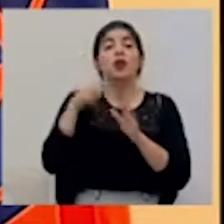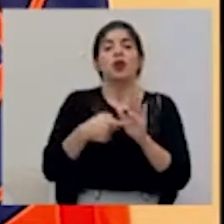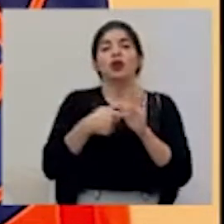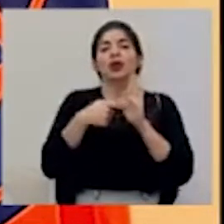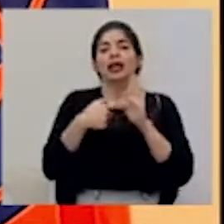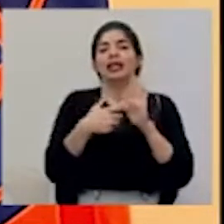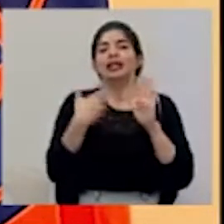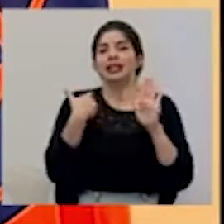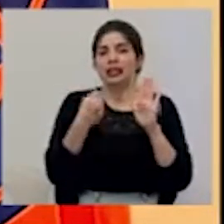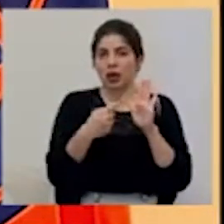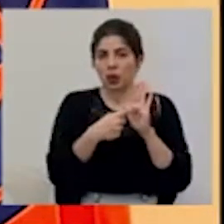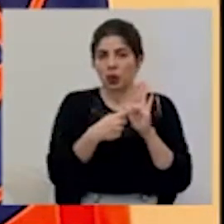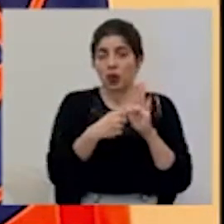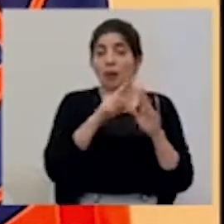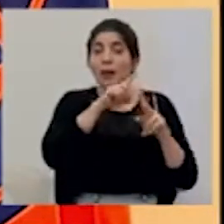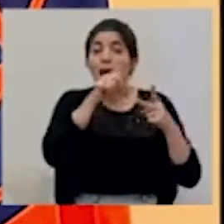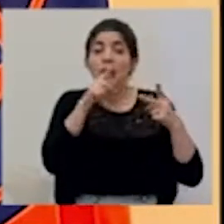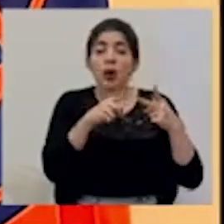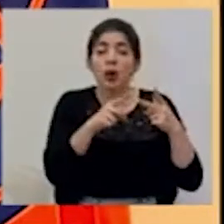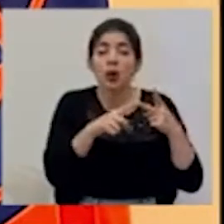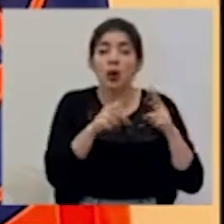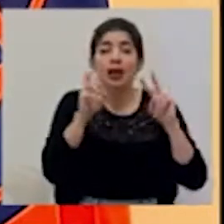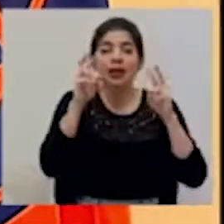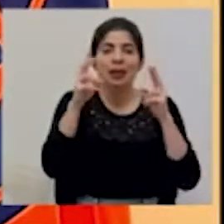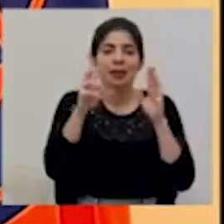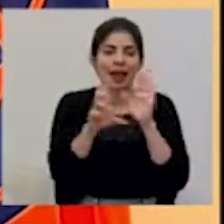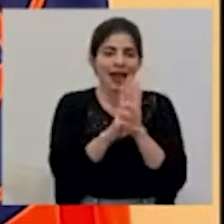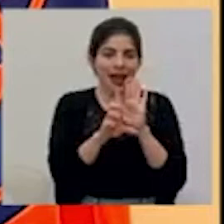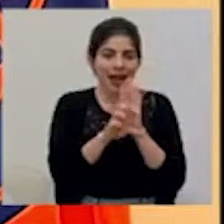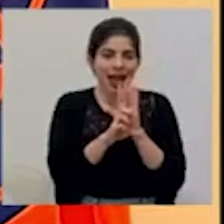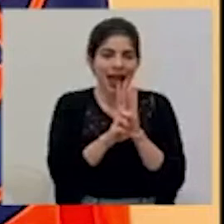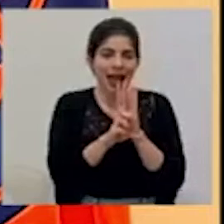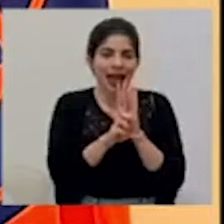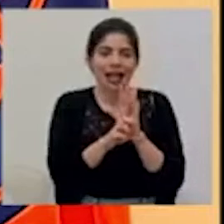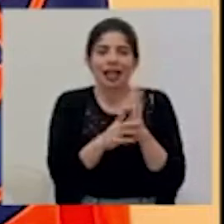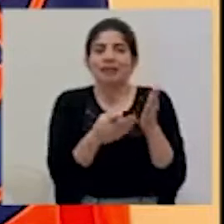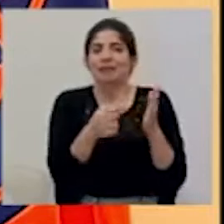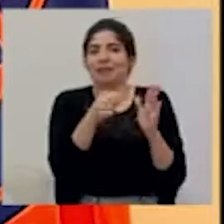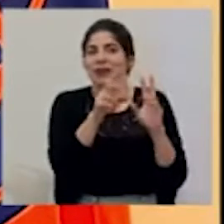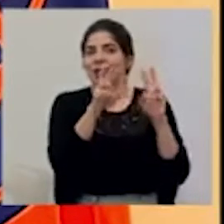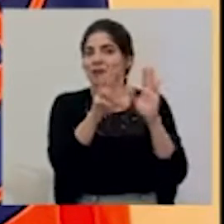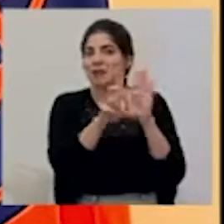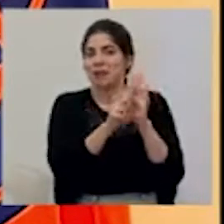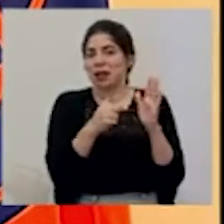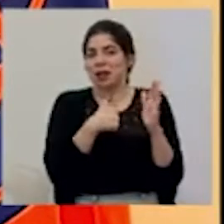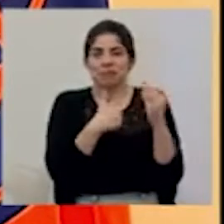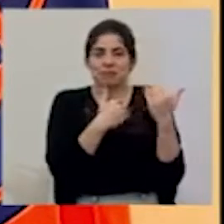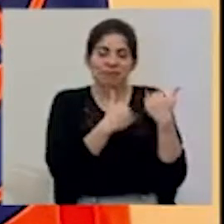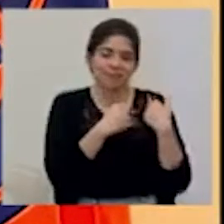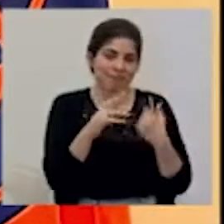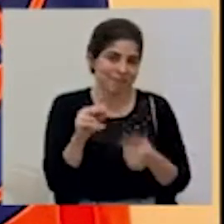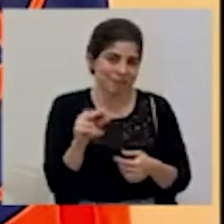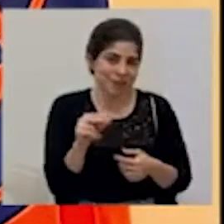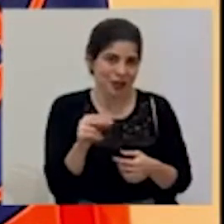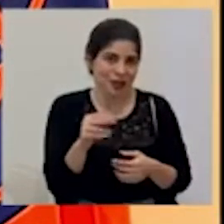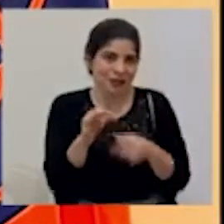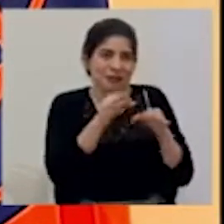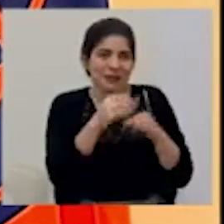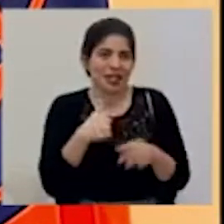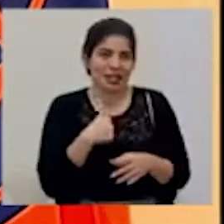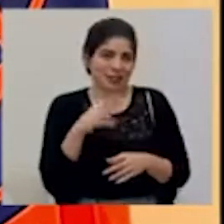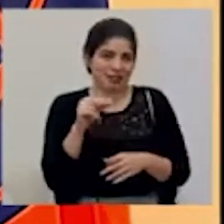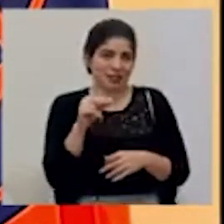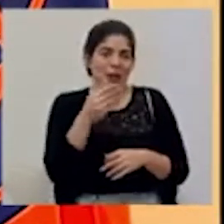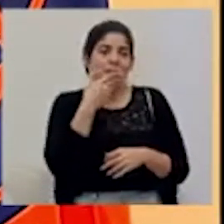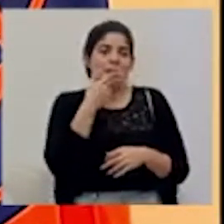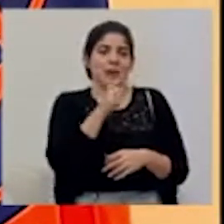La otra parte que tiene que ver más con el ámbito jurídico, pues no está en mi alcance comentarlo. Yo creo que eso se